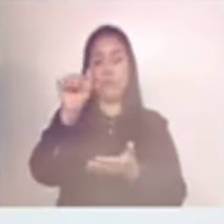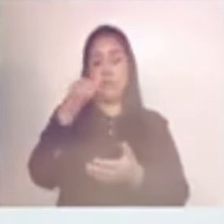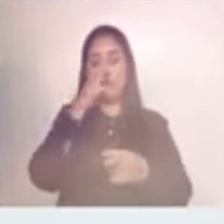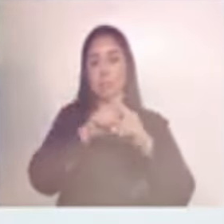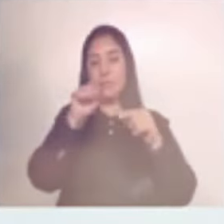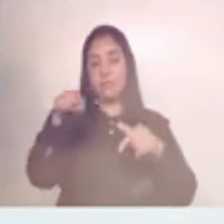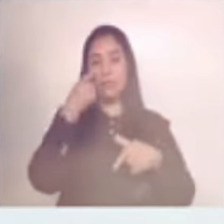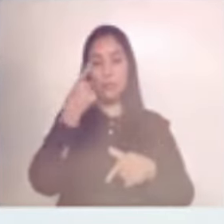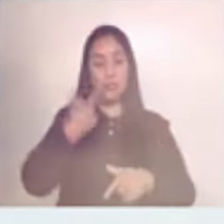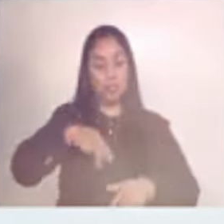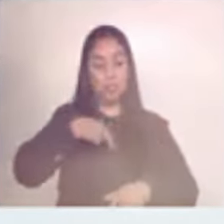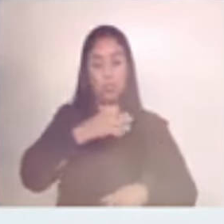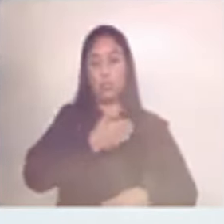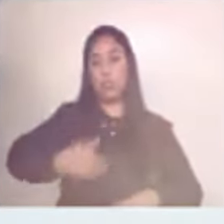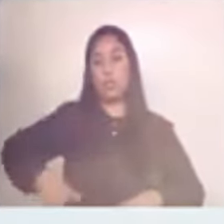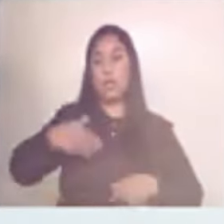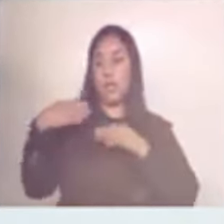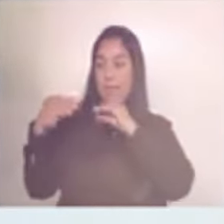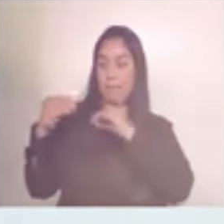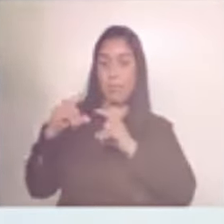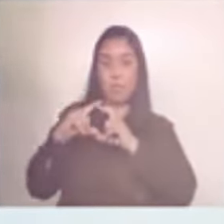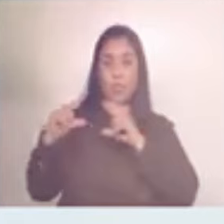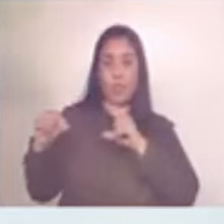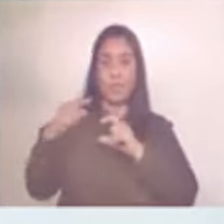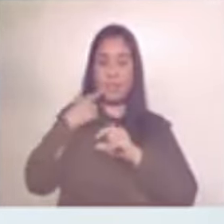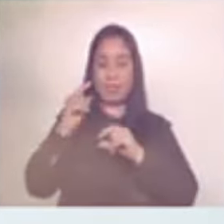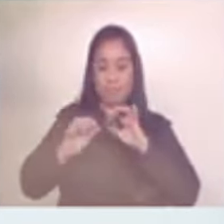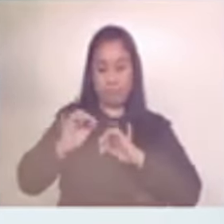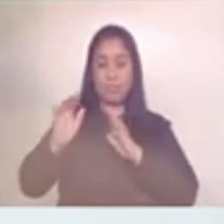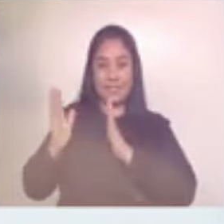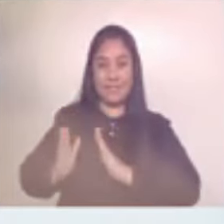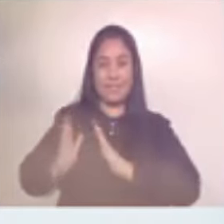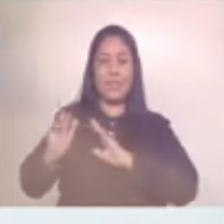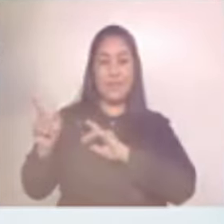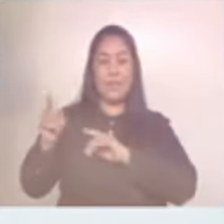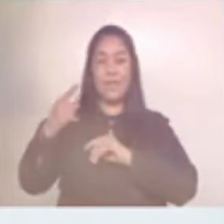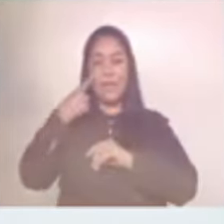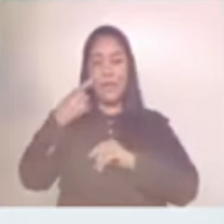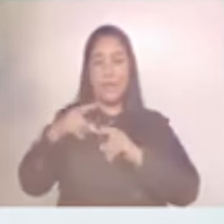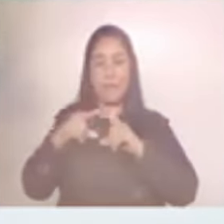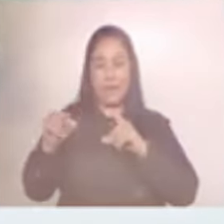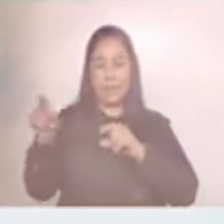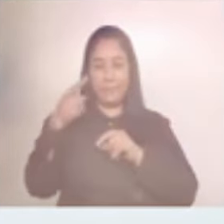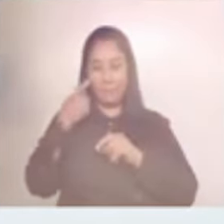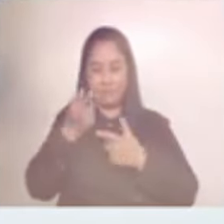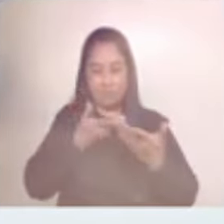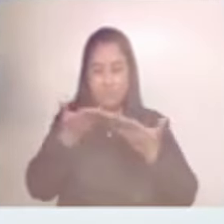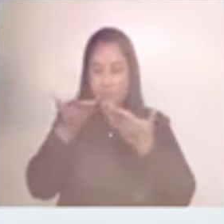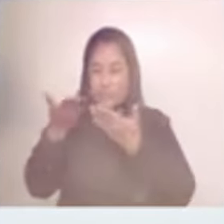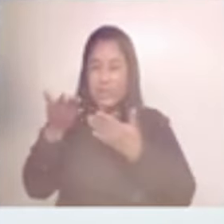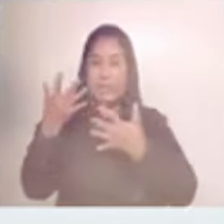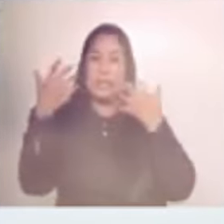nuestro gobierno hablábamos con la secretaria de Conred. Vamos a tener que hacer, por un lado, atender todas estas